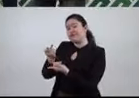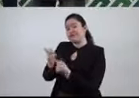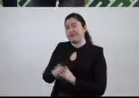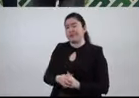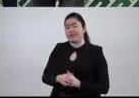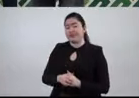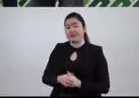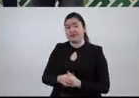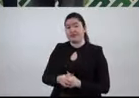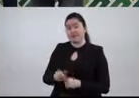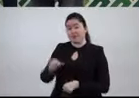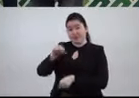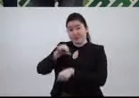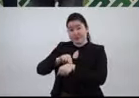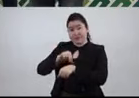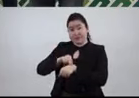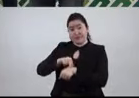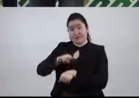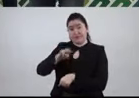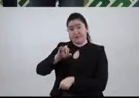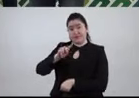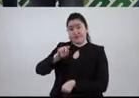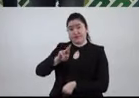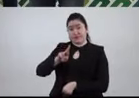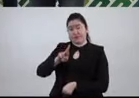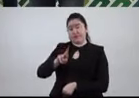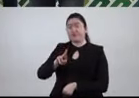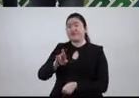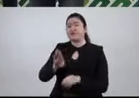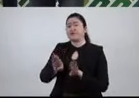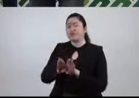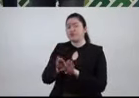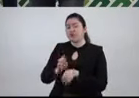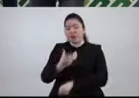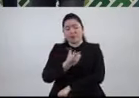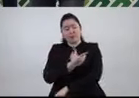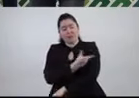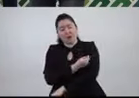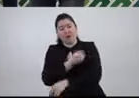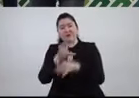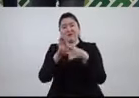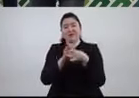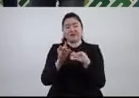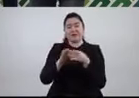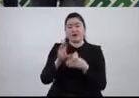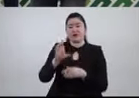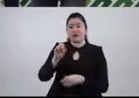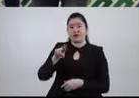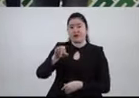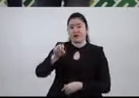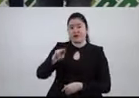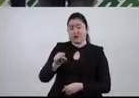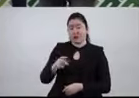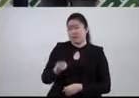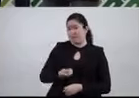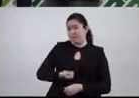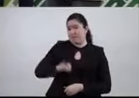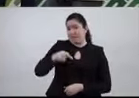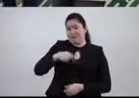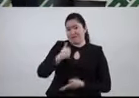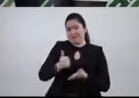nos podría detallar el doctor Víctor Hugo Borja sobre las características de la vacuna CanSino. Es la primera vez que se aplica en la Ciudad de